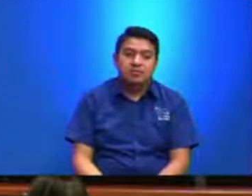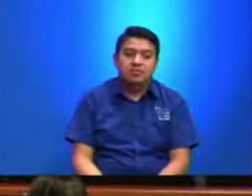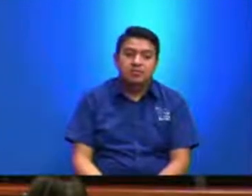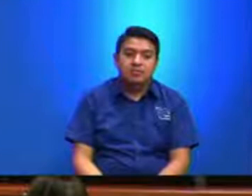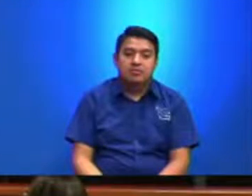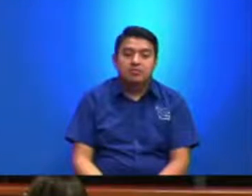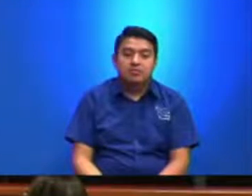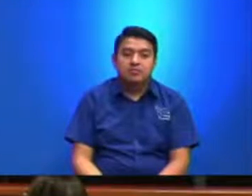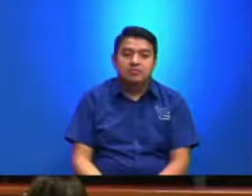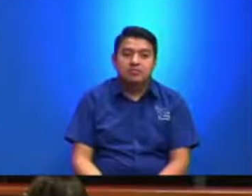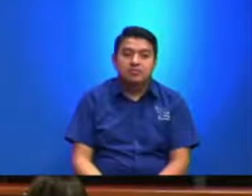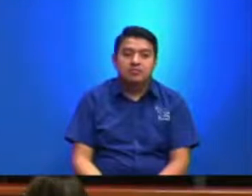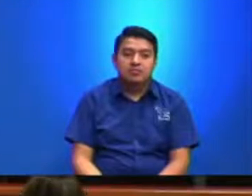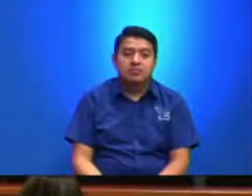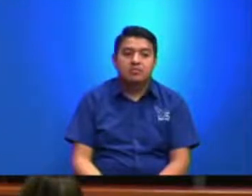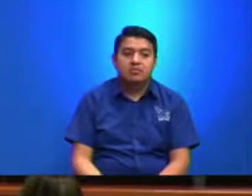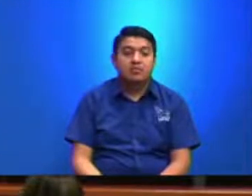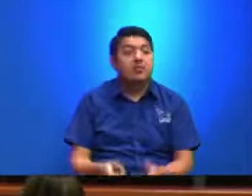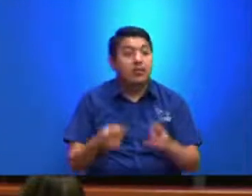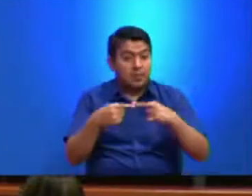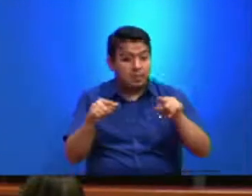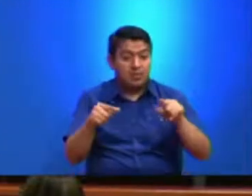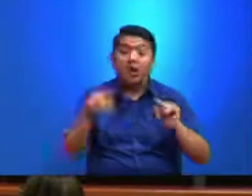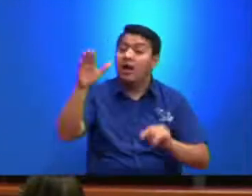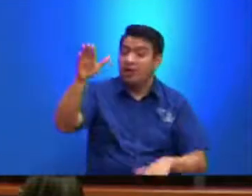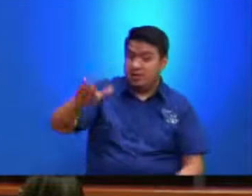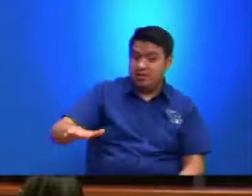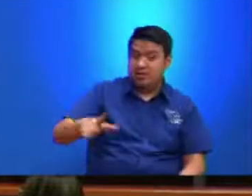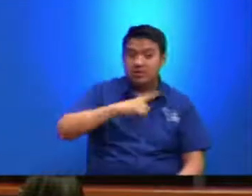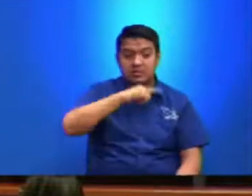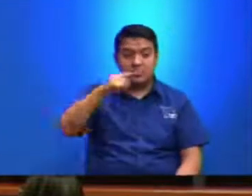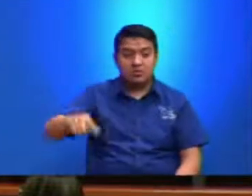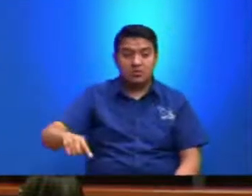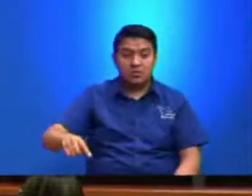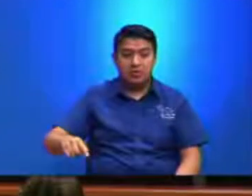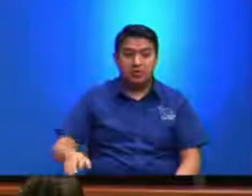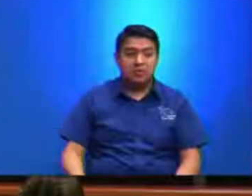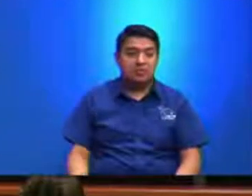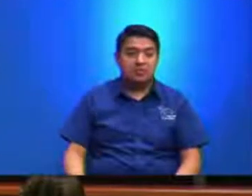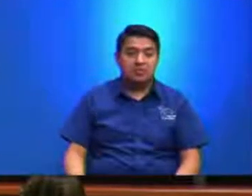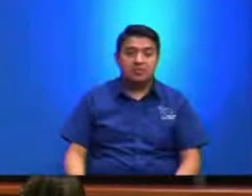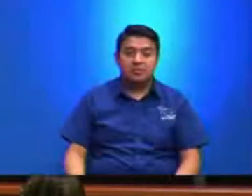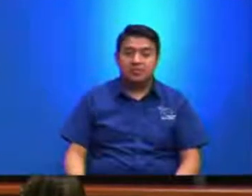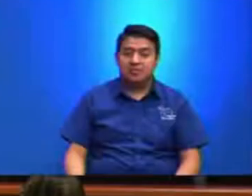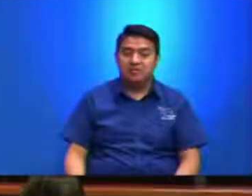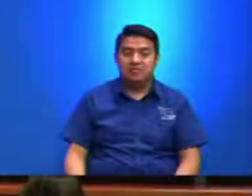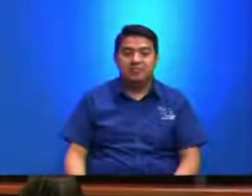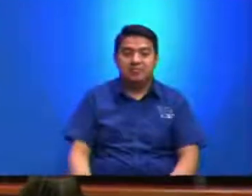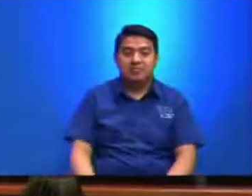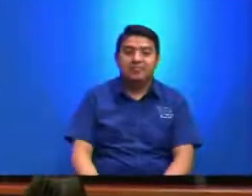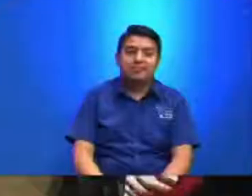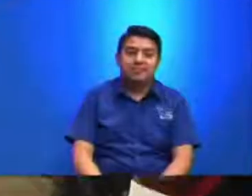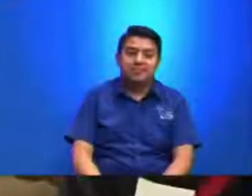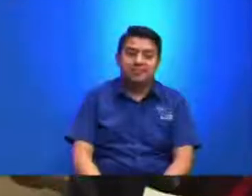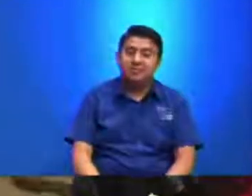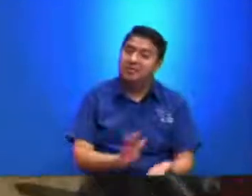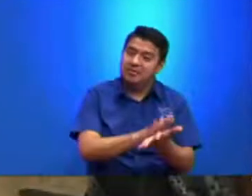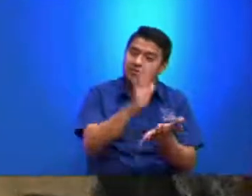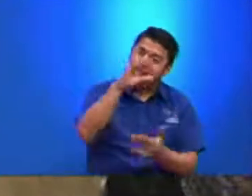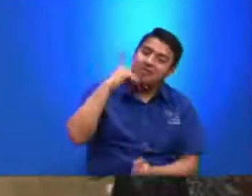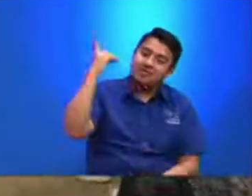subiendo gradas. Pero aquí estoy, hermanos. Y no sé cómo me miran.